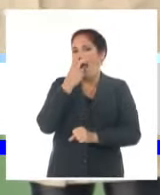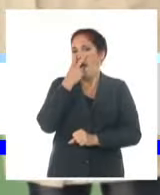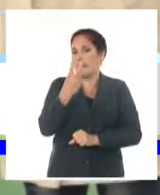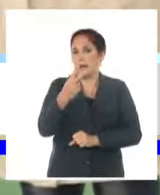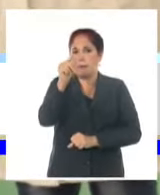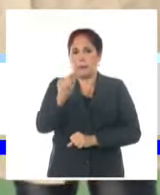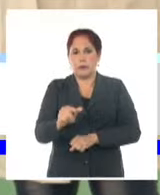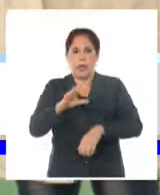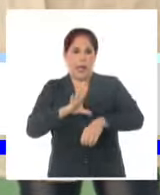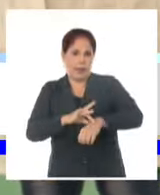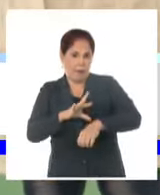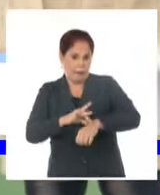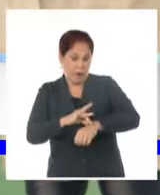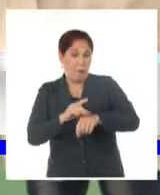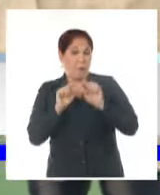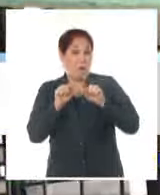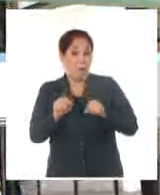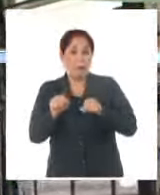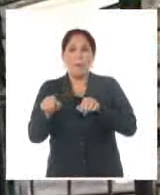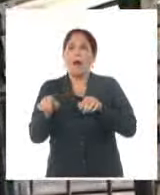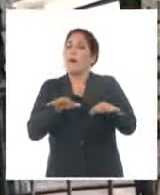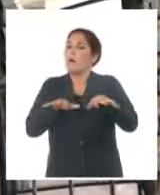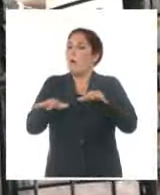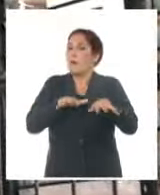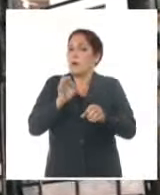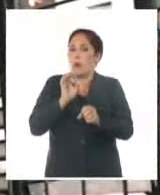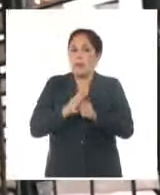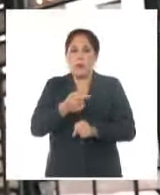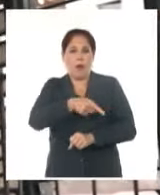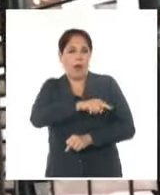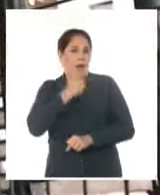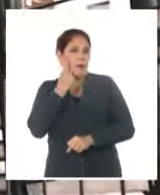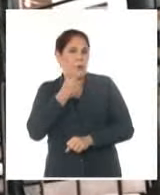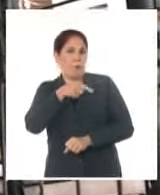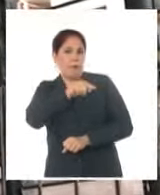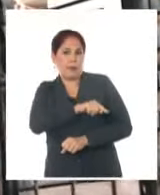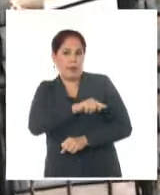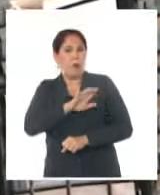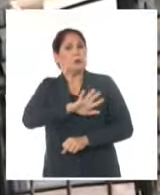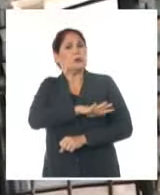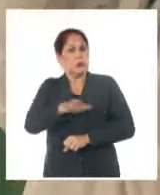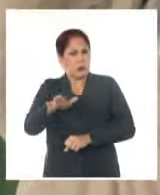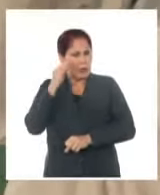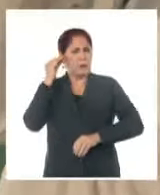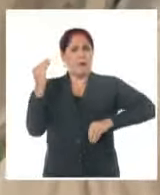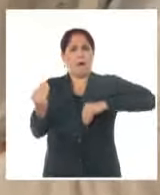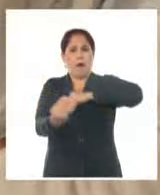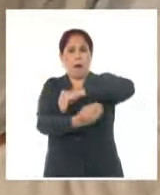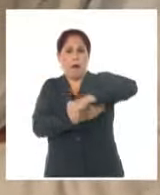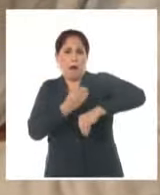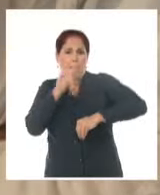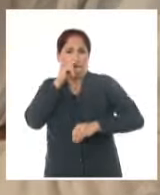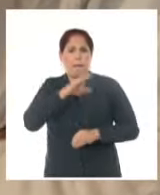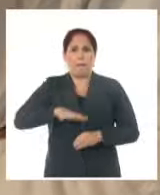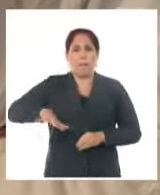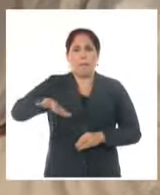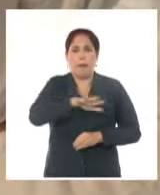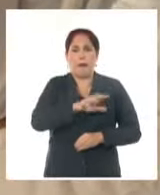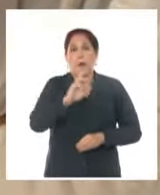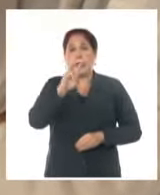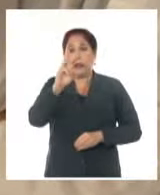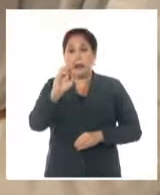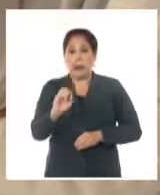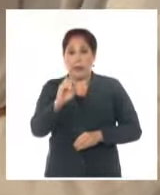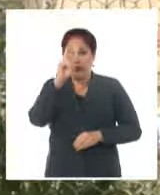pacientes como parte de un movimiento que comenzó el pasado año y que ya ha propiciado la transformación de cerca de una treintena